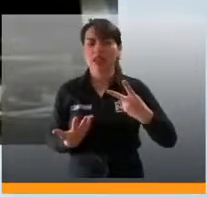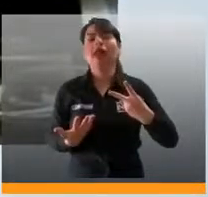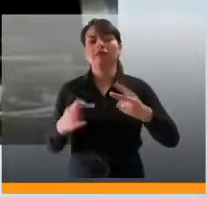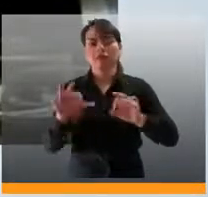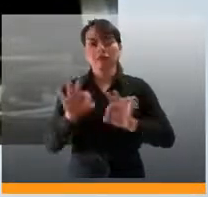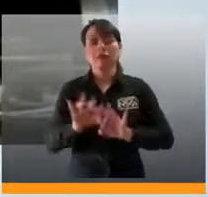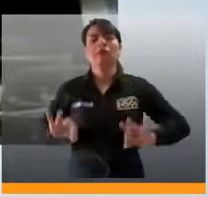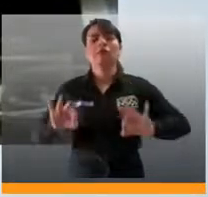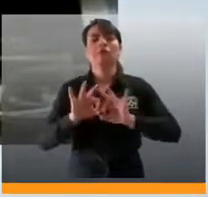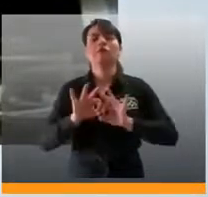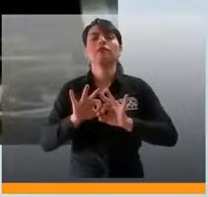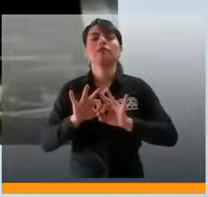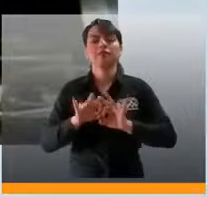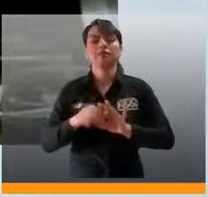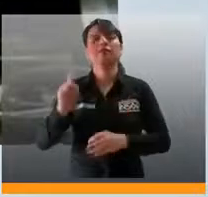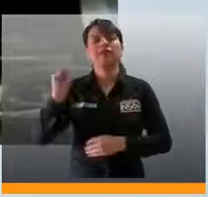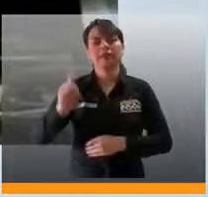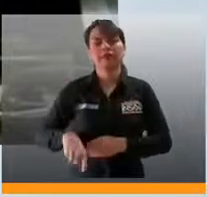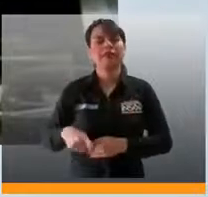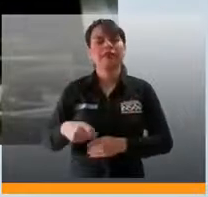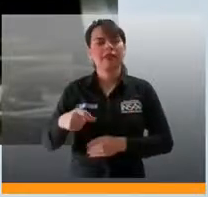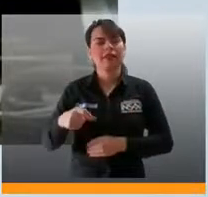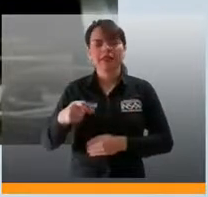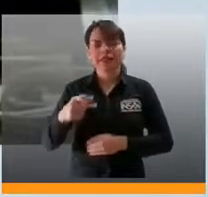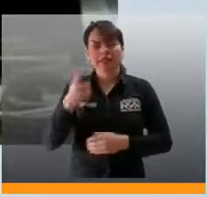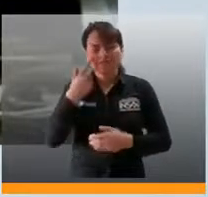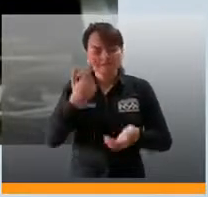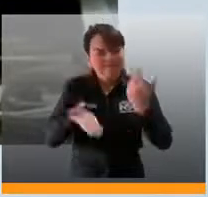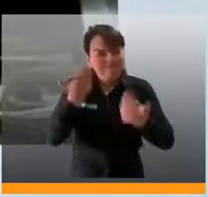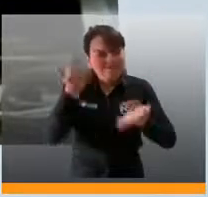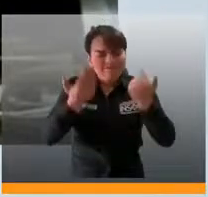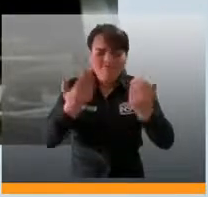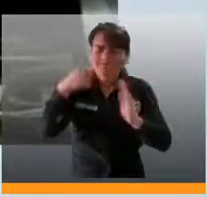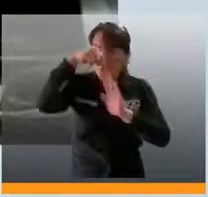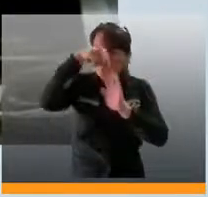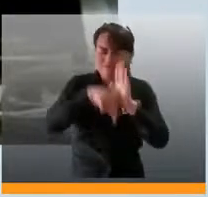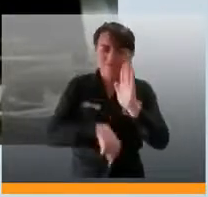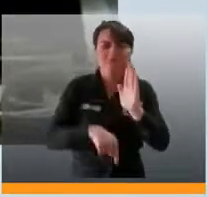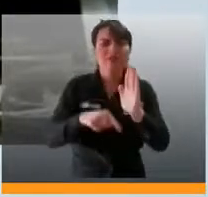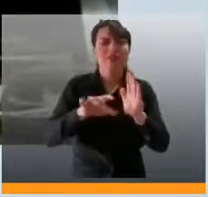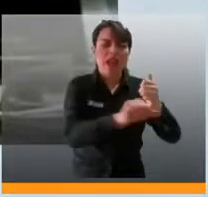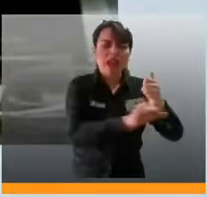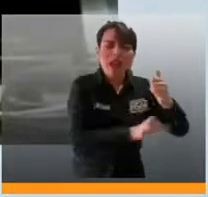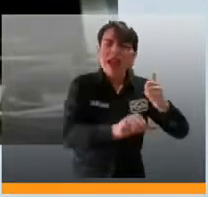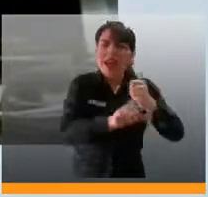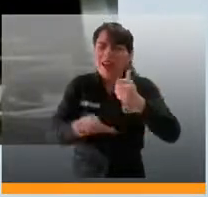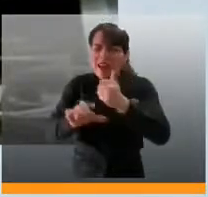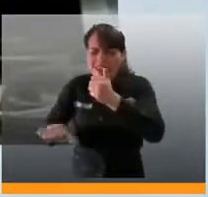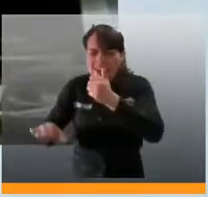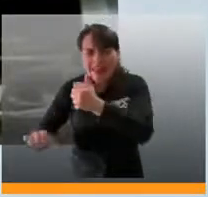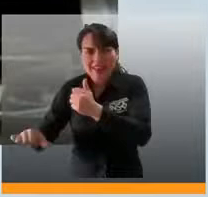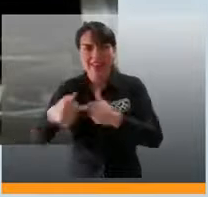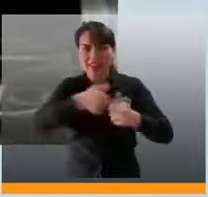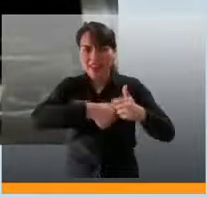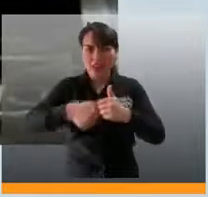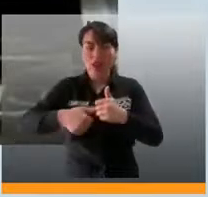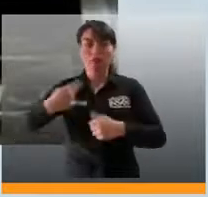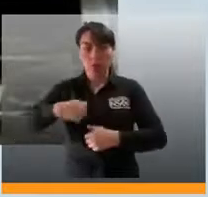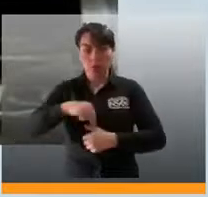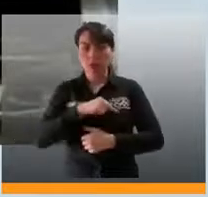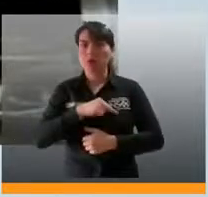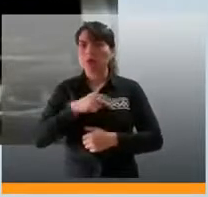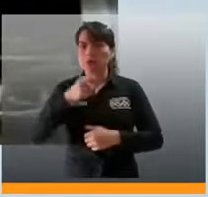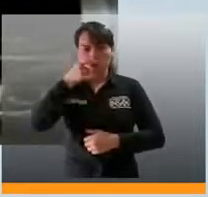también una revisión muy a fondo de los sílabos de las diversas asignaturas. Nosotros hicimos una revisión